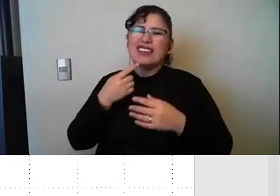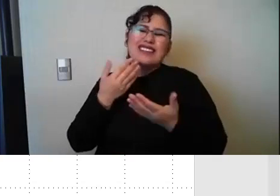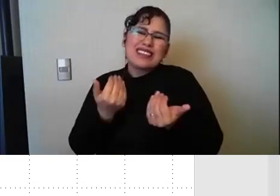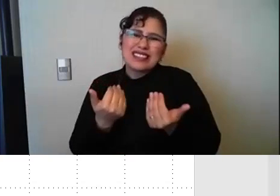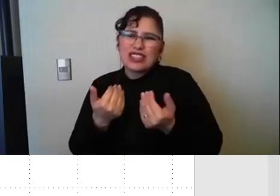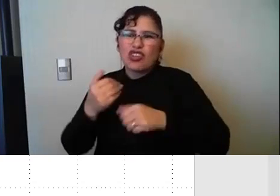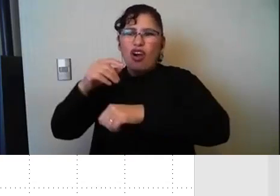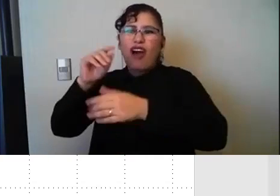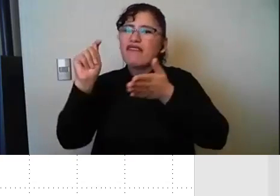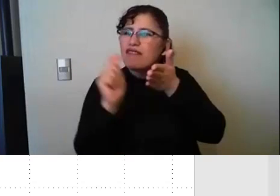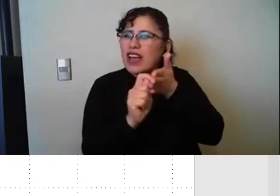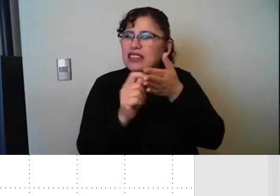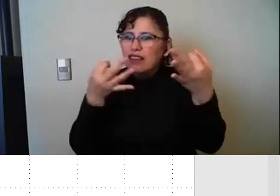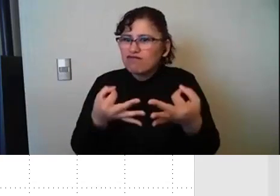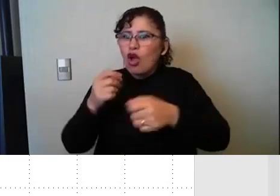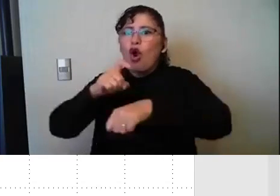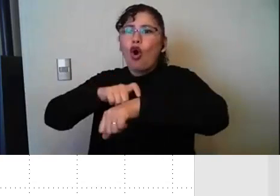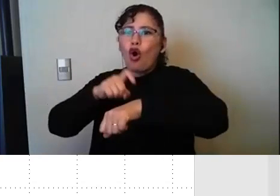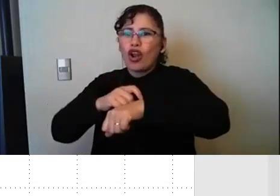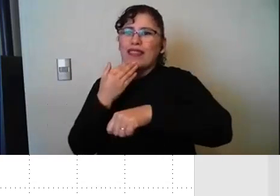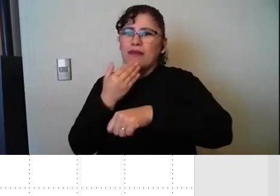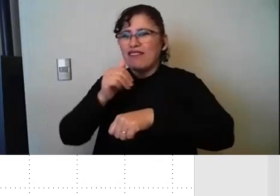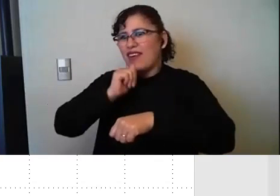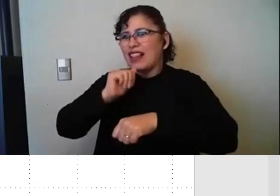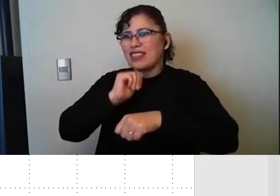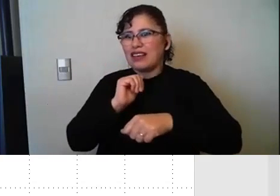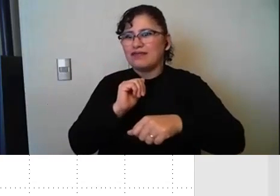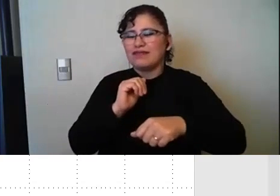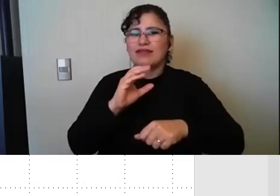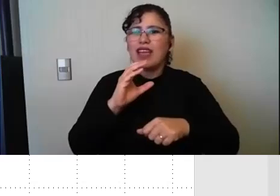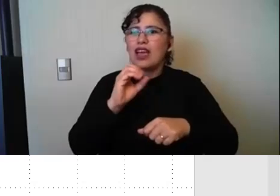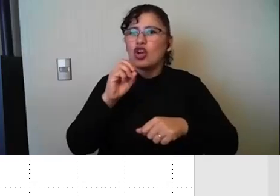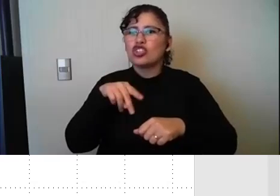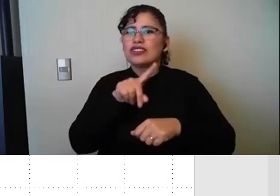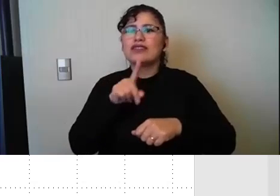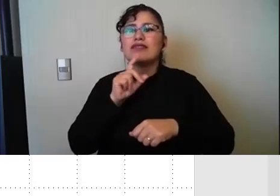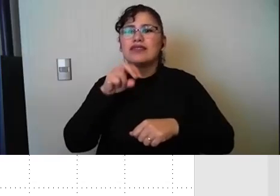¿Ya? Así que doña...